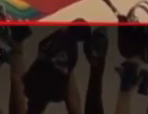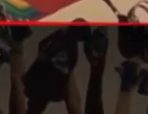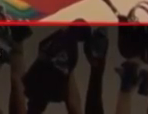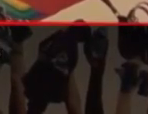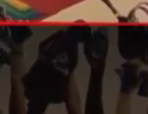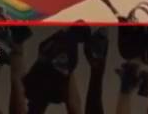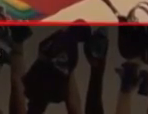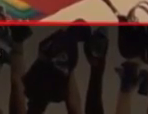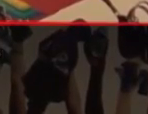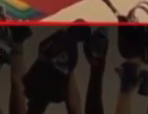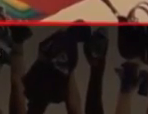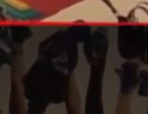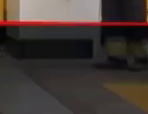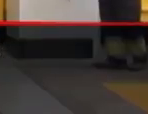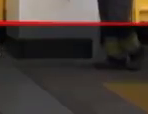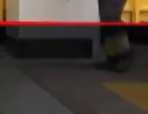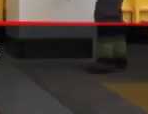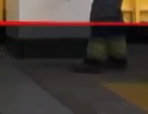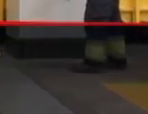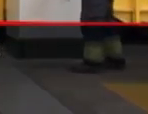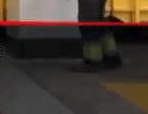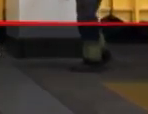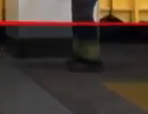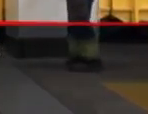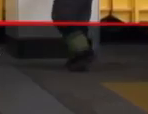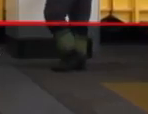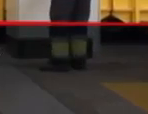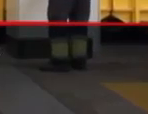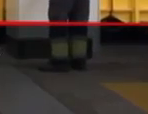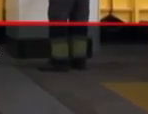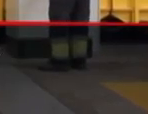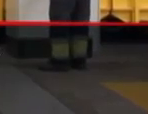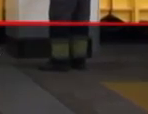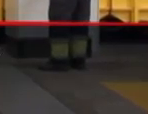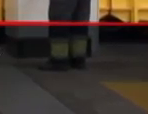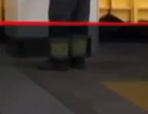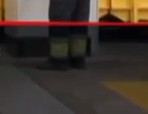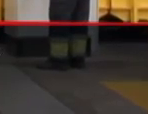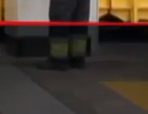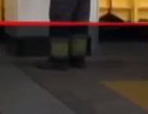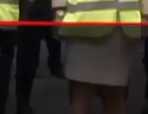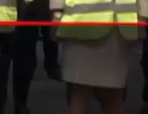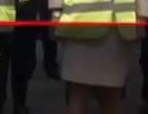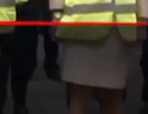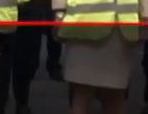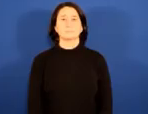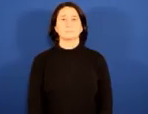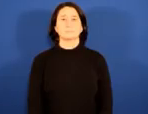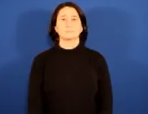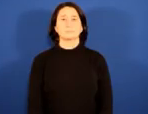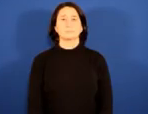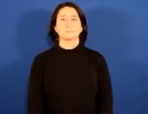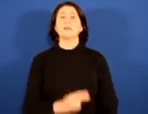El territorio histórico de Vizcaya anota un buen balance de reciclaje tras la Semana Europea de Prevención de Residuos. De enero a octubre